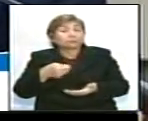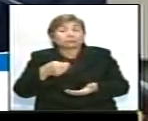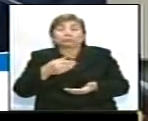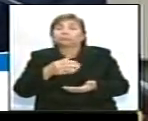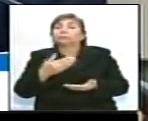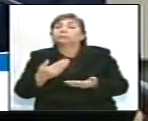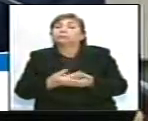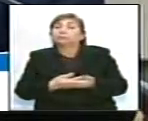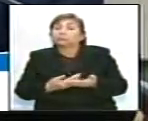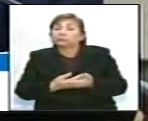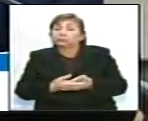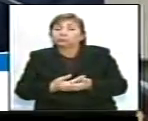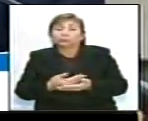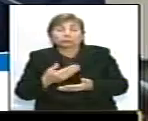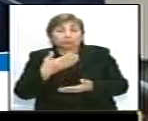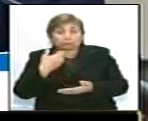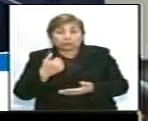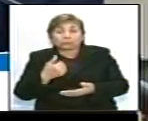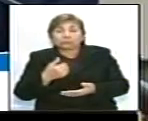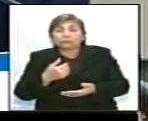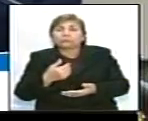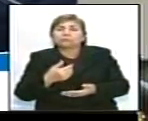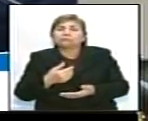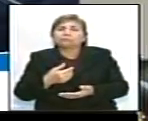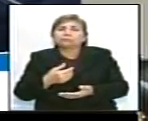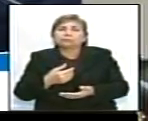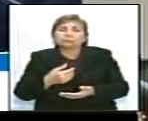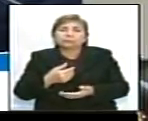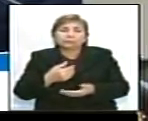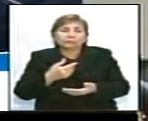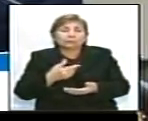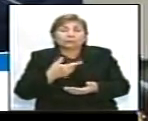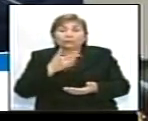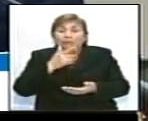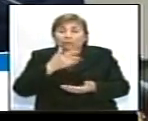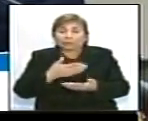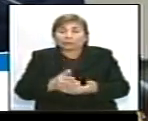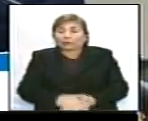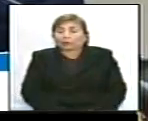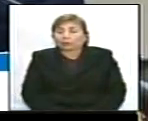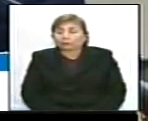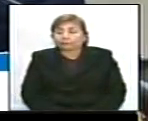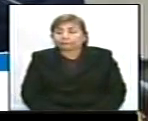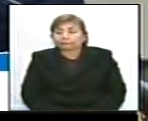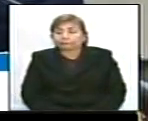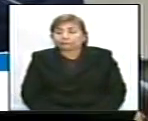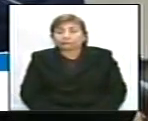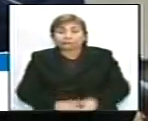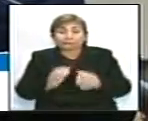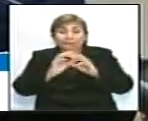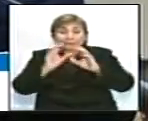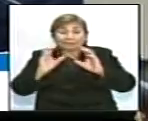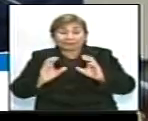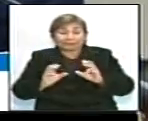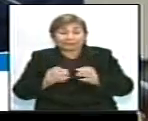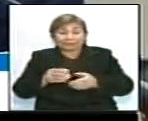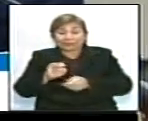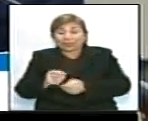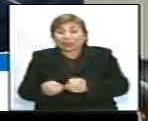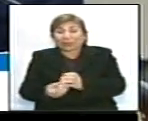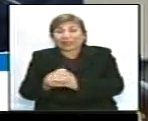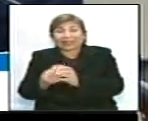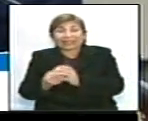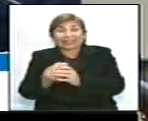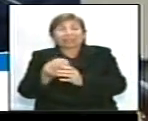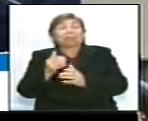o van a generar un mejor manejo, un manejo más eficiente del agua. El tema de certificación de productos orgánicos,